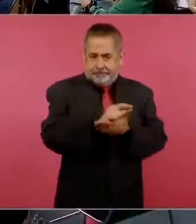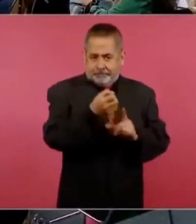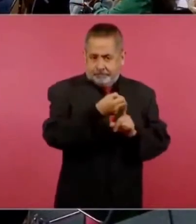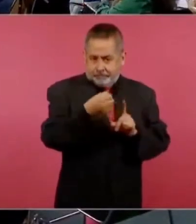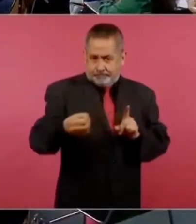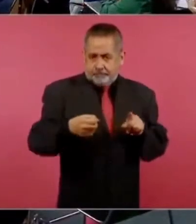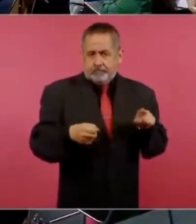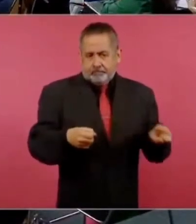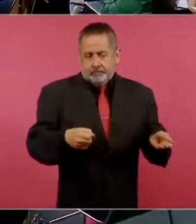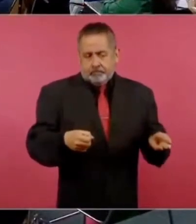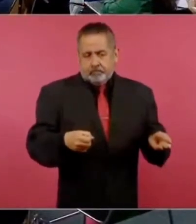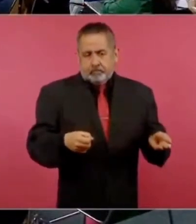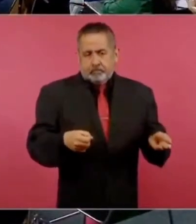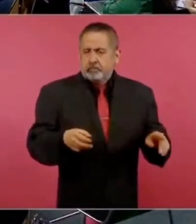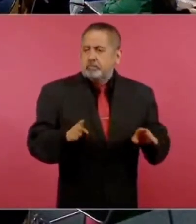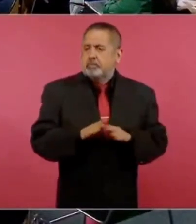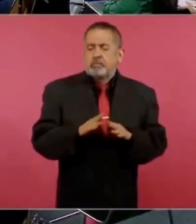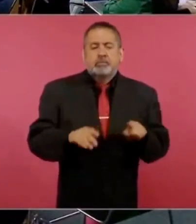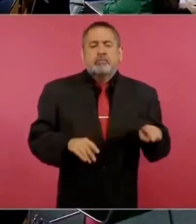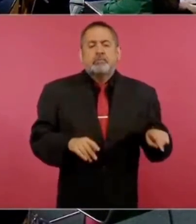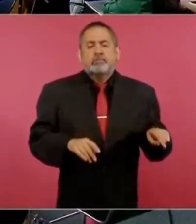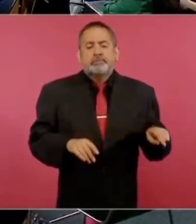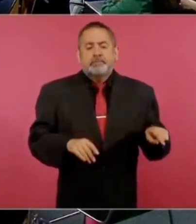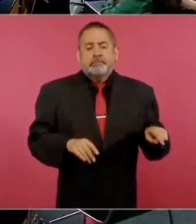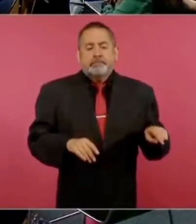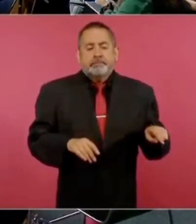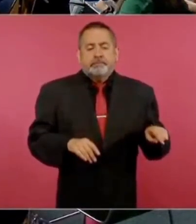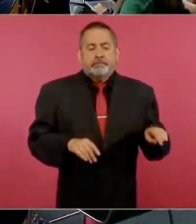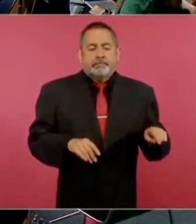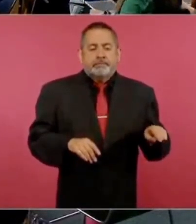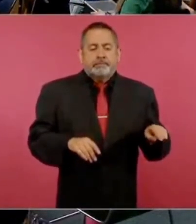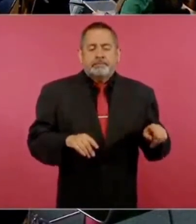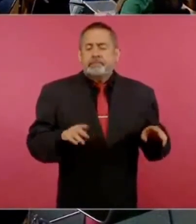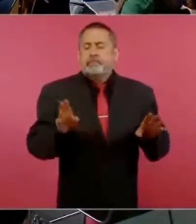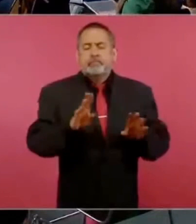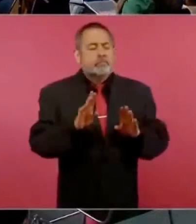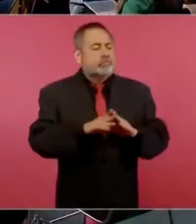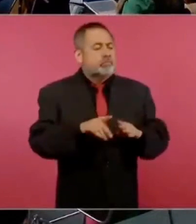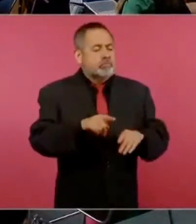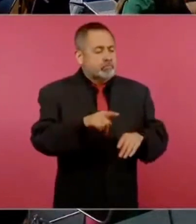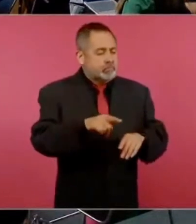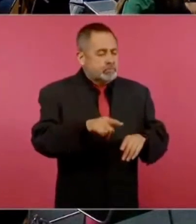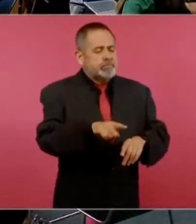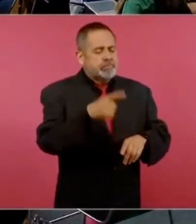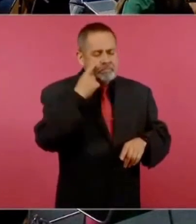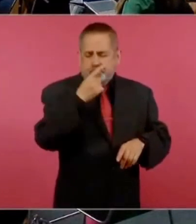de los jueces en cuanto al término para dejar en libertad